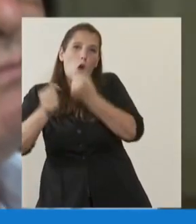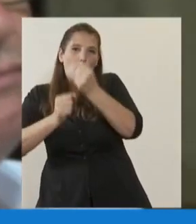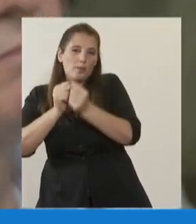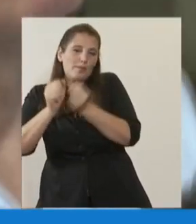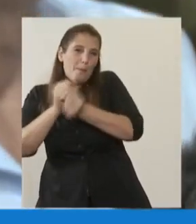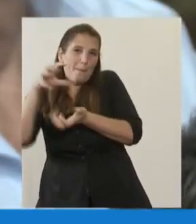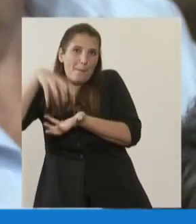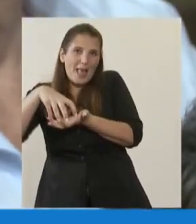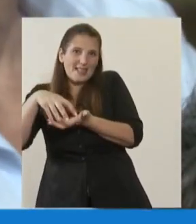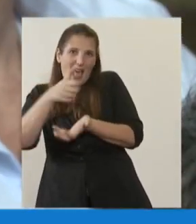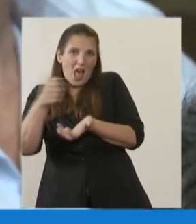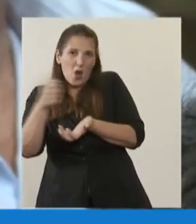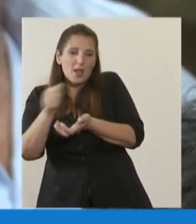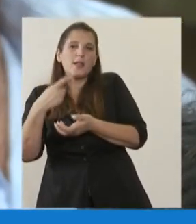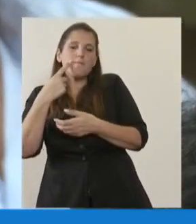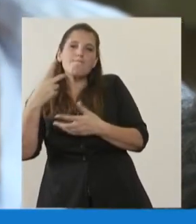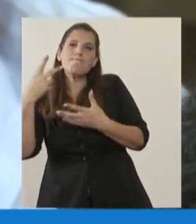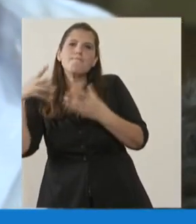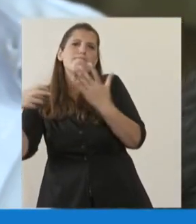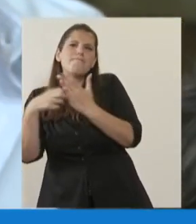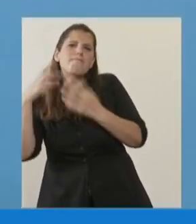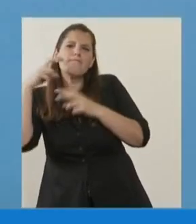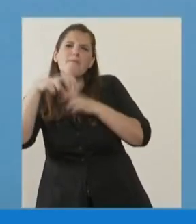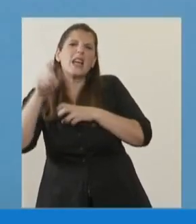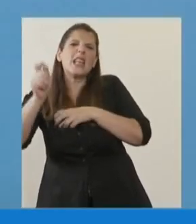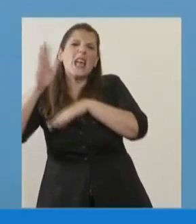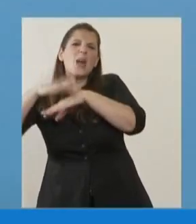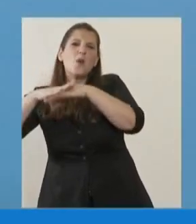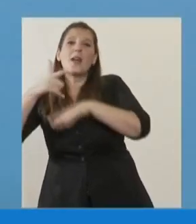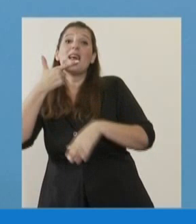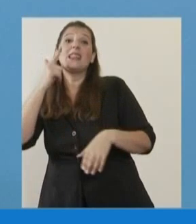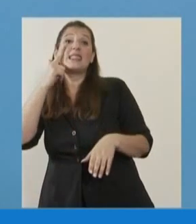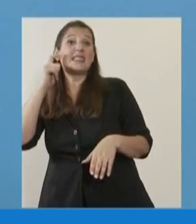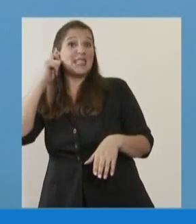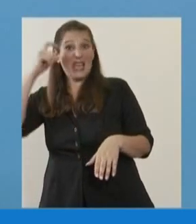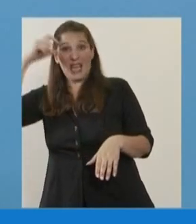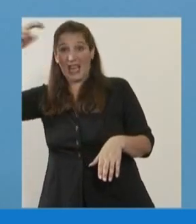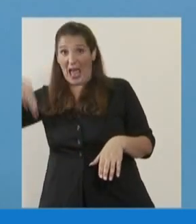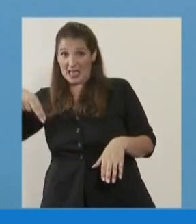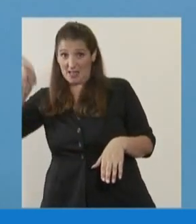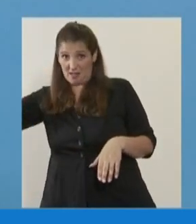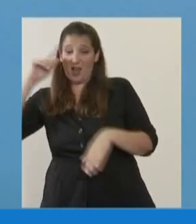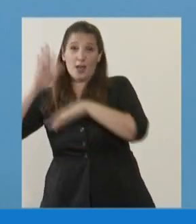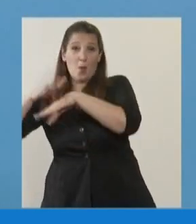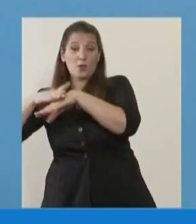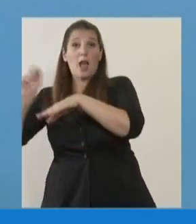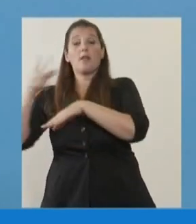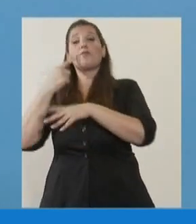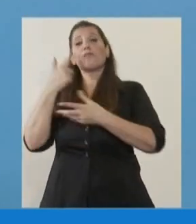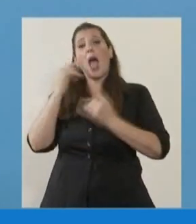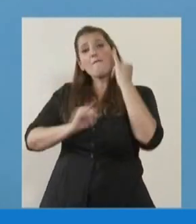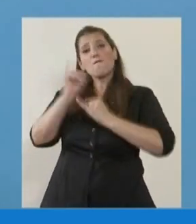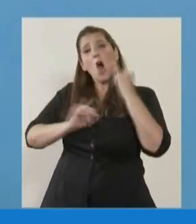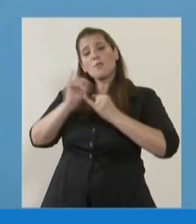Esa dirección de auditoría interna de la compañía depende de la CIGEN, con lo cual cuando esté el informe terminado se elevará a la CIGEN